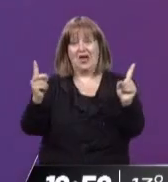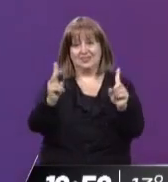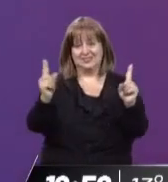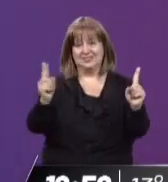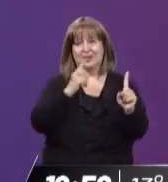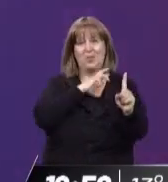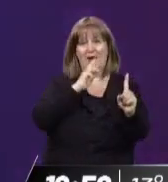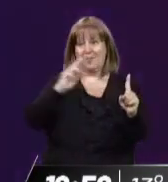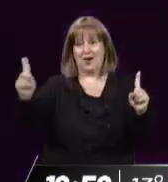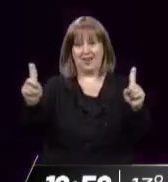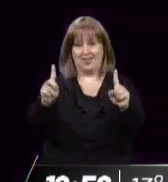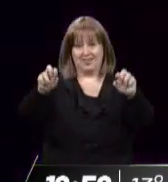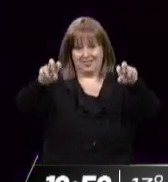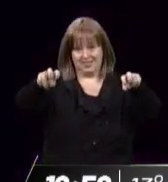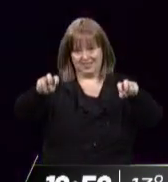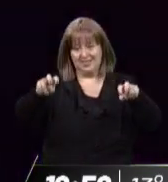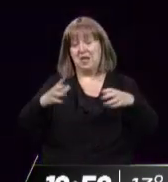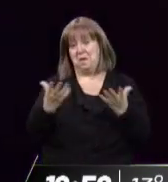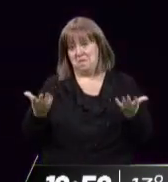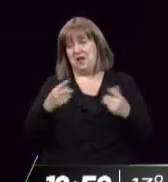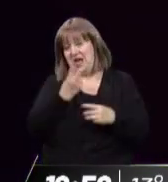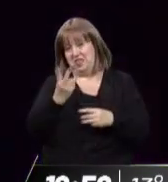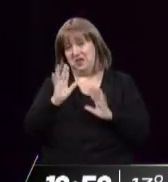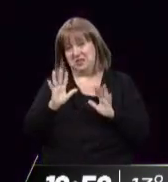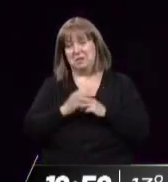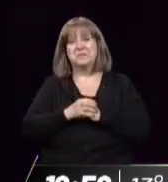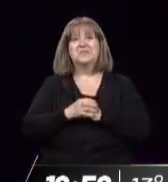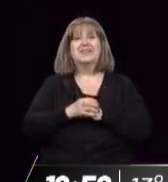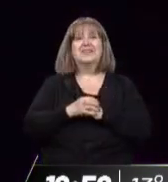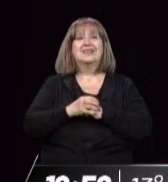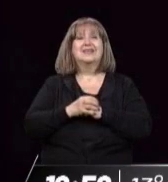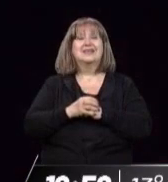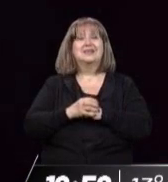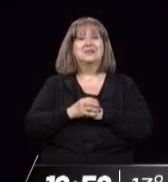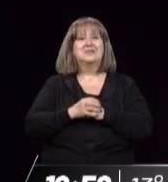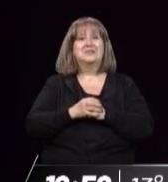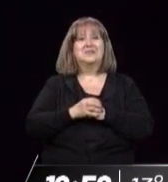Julia Mengolini. Está mal eso. Es cierto, pero bueno. 7 Arena Maipú. Y